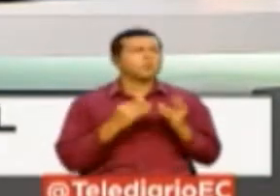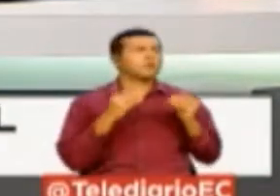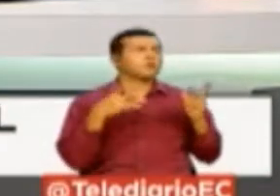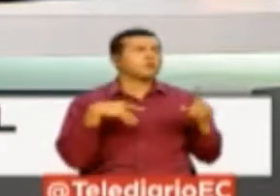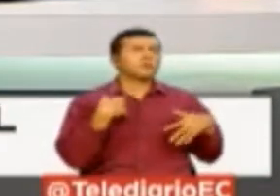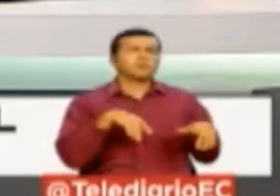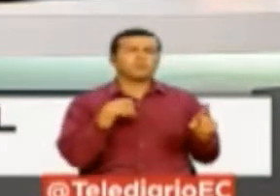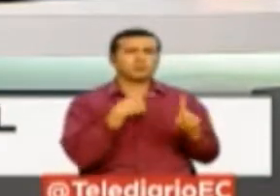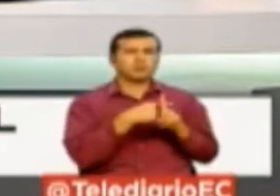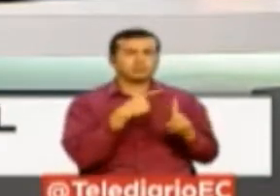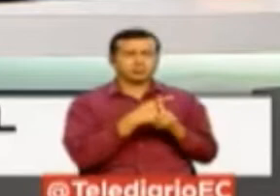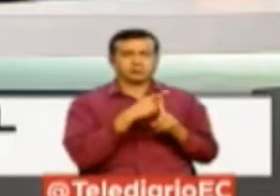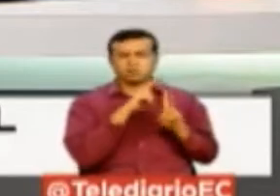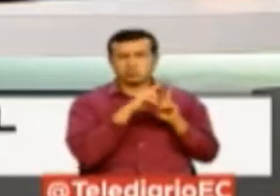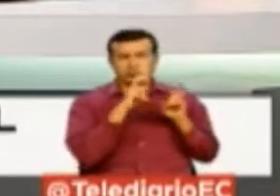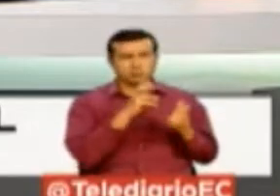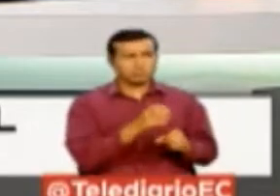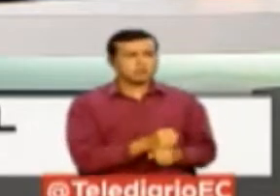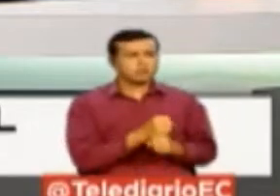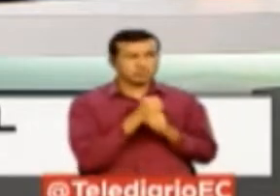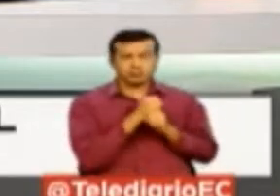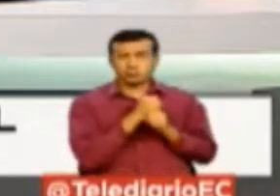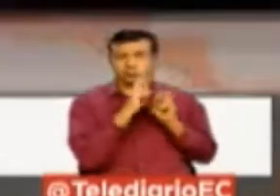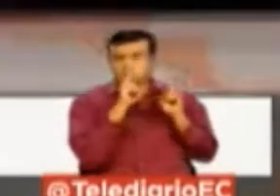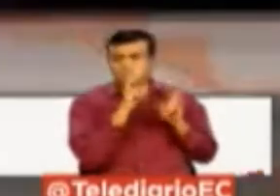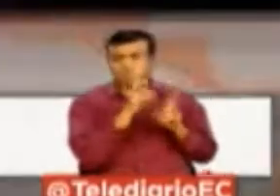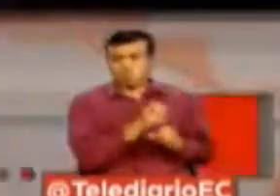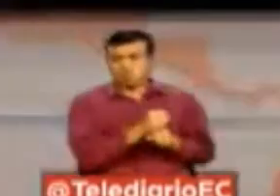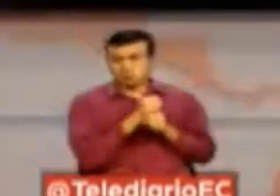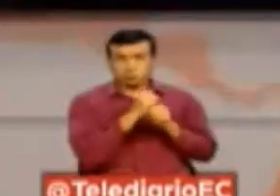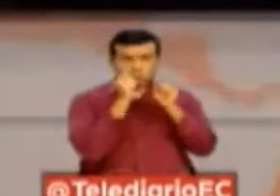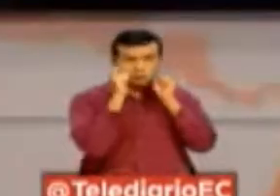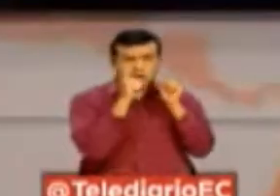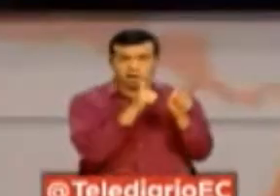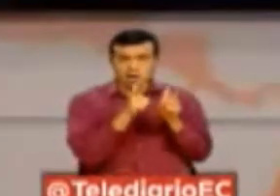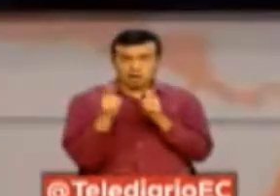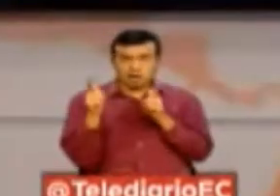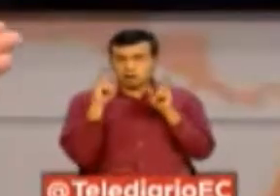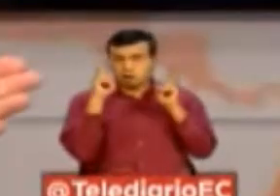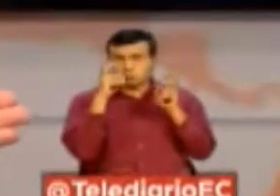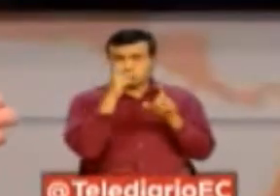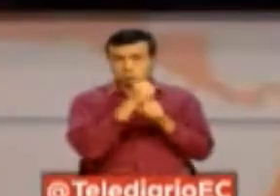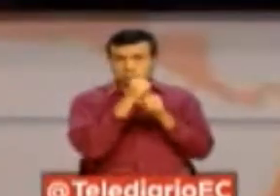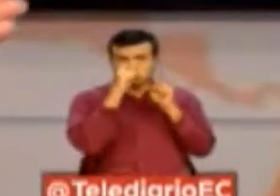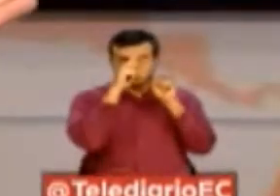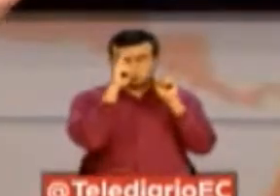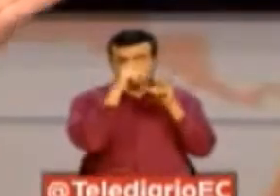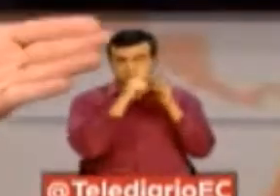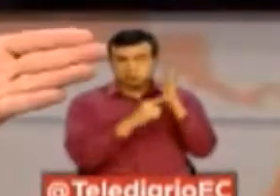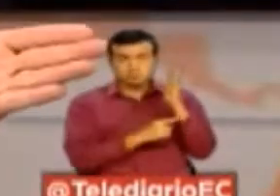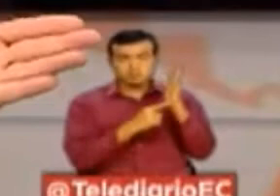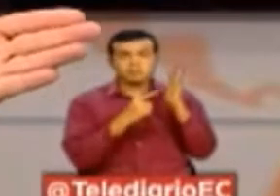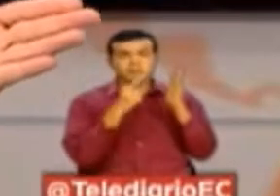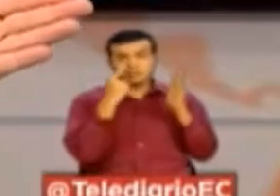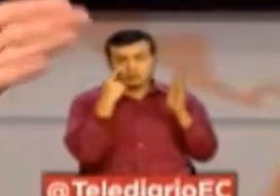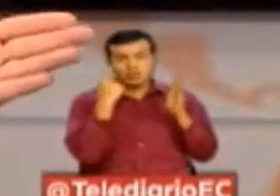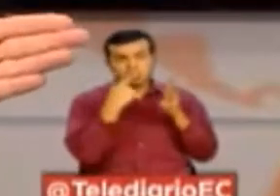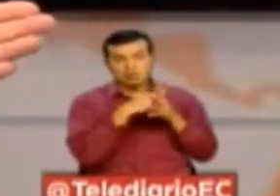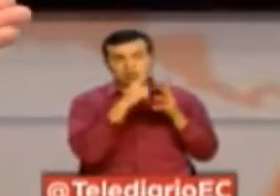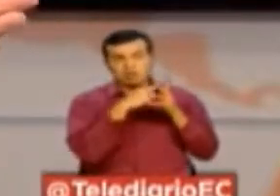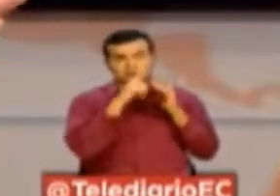positivos yo les en el eje en el eje o el marco del eje de seguridad nosotros hemos establecido algunas